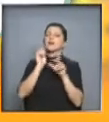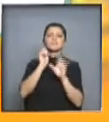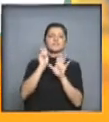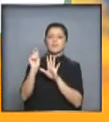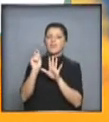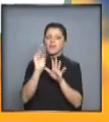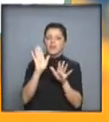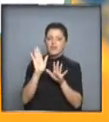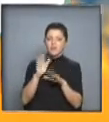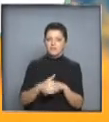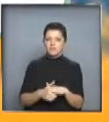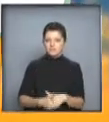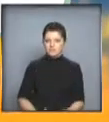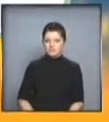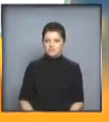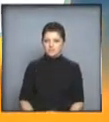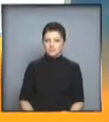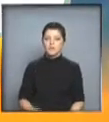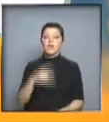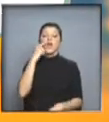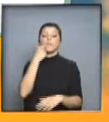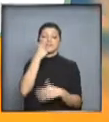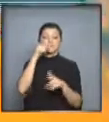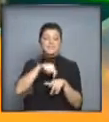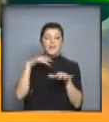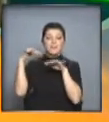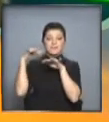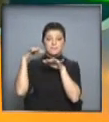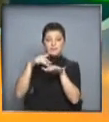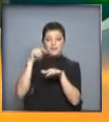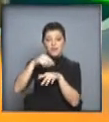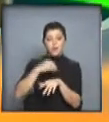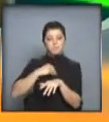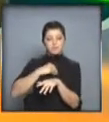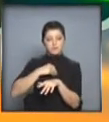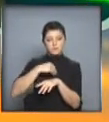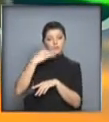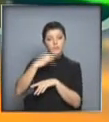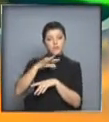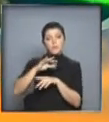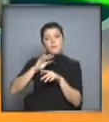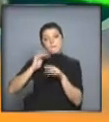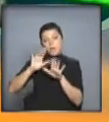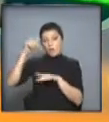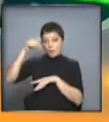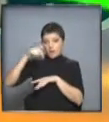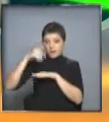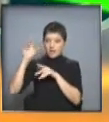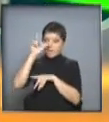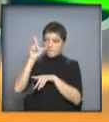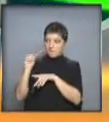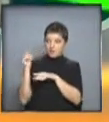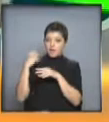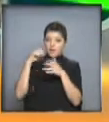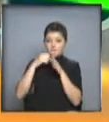Esa es la cruda verdad. Lastimosamente yo creo que la militancia tiene que ser por convicción, y la mayoría, por suerte, en este país milita por